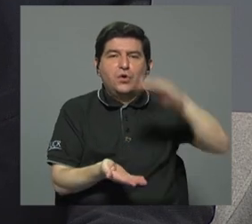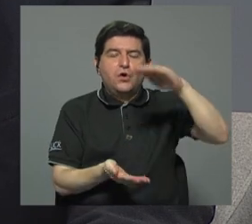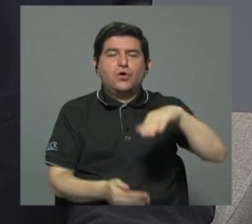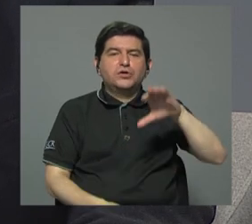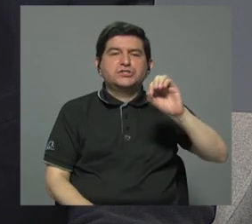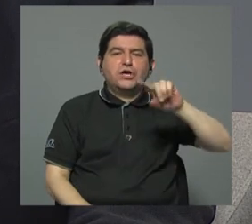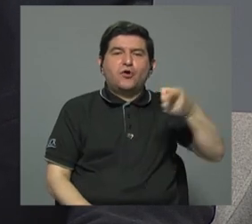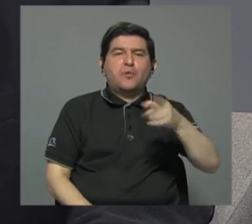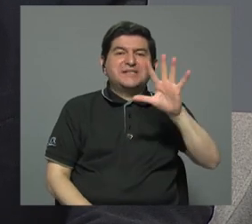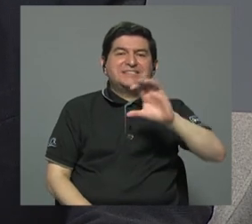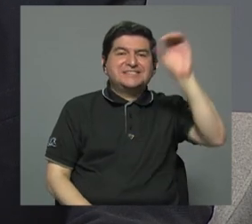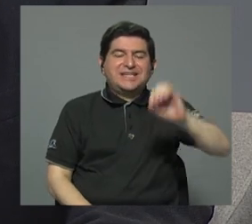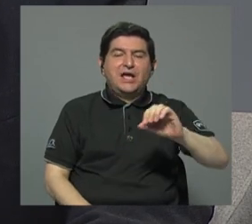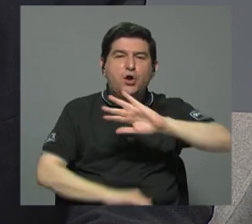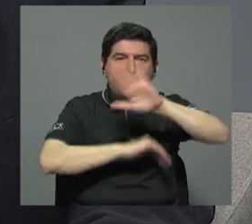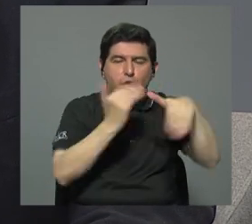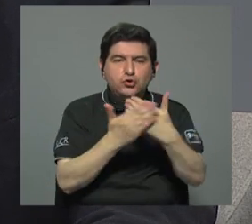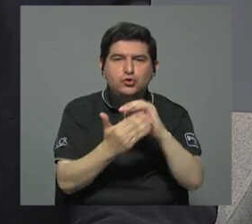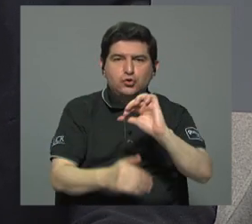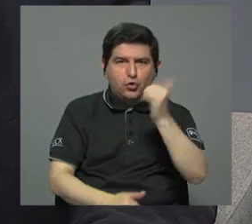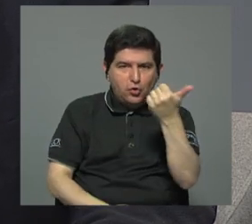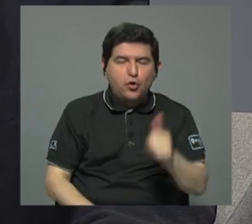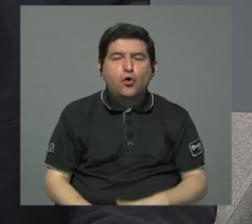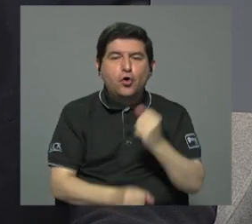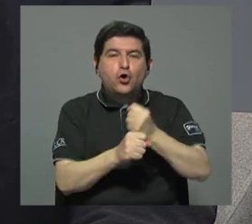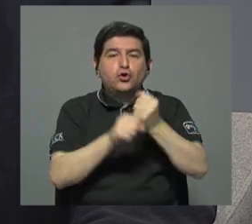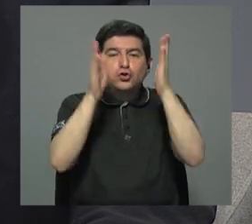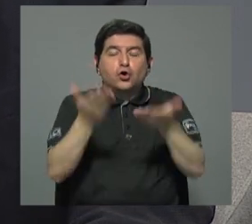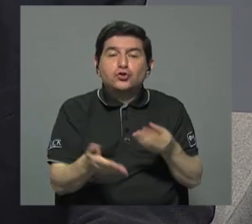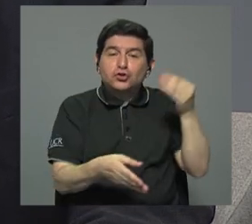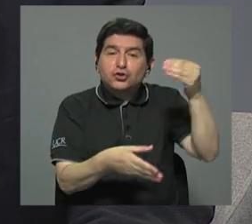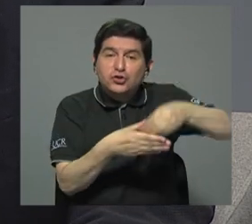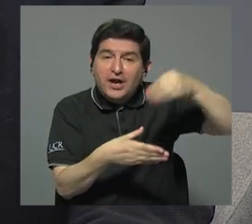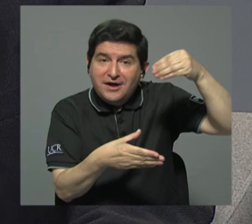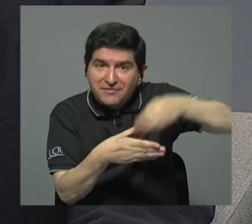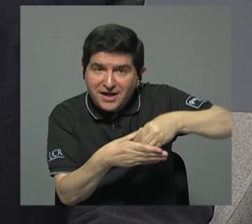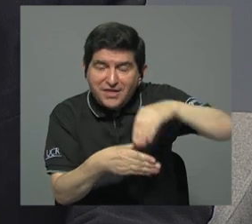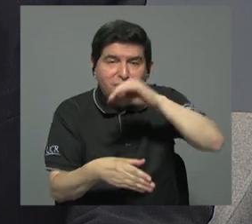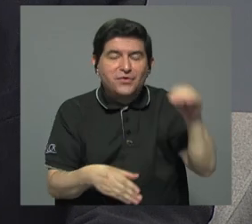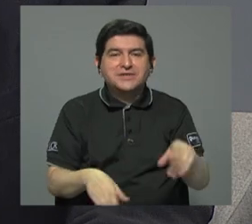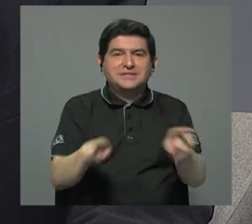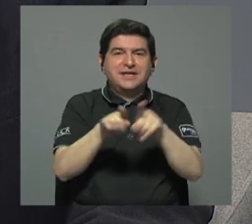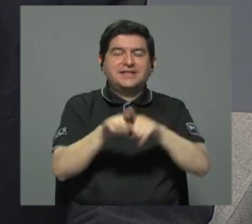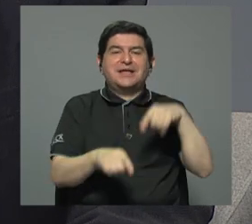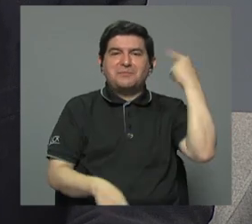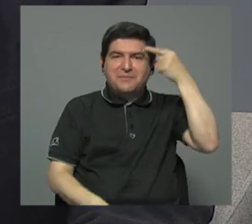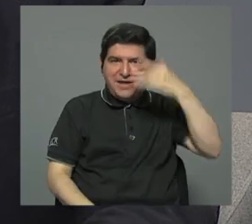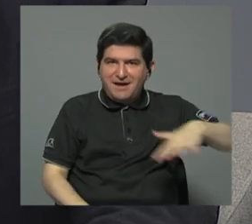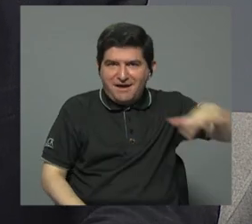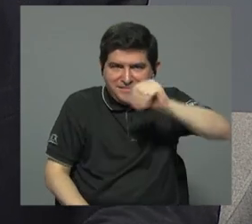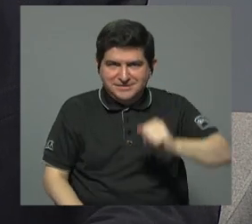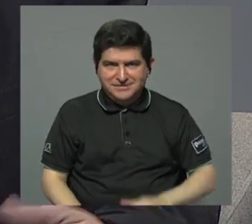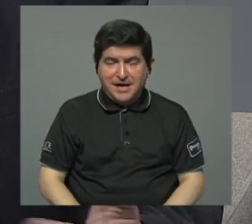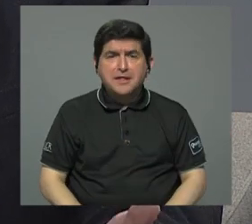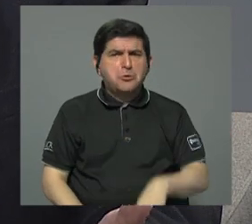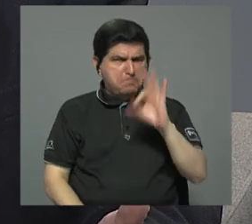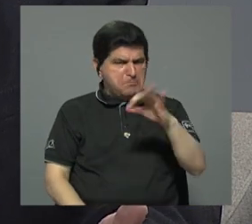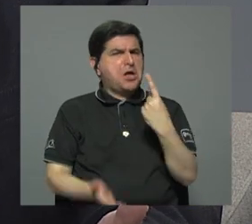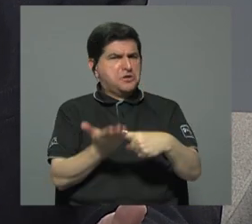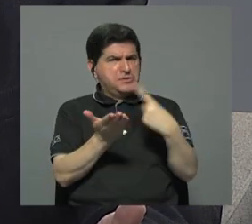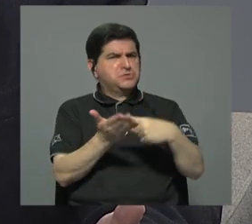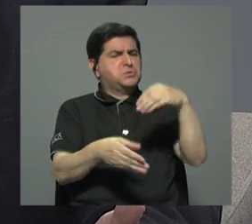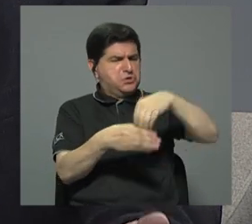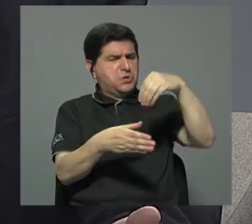¿Qué quiere decir? Que todo el resto se recargó sobre los trabajadores y se recargó sobre la contribución estatal. Entonces, está bien, discutamos quiénes